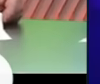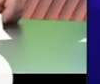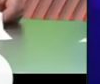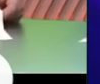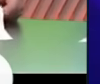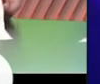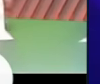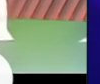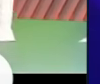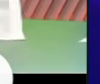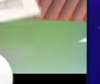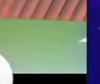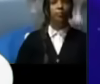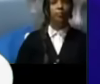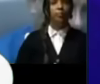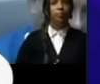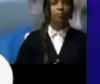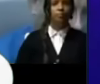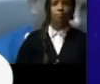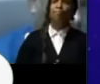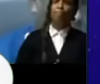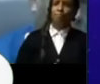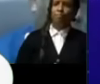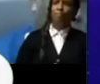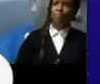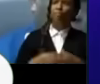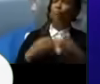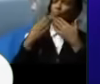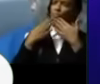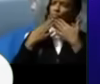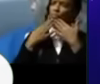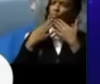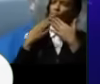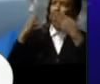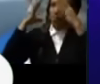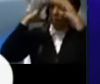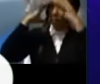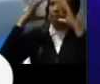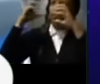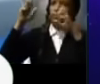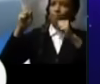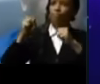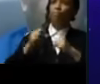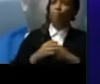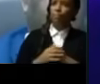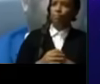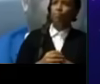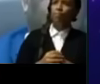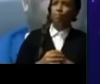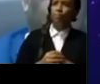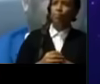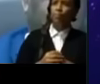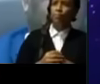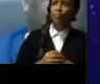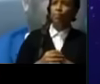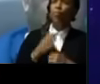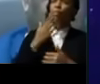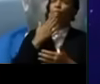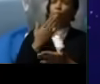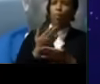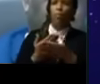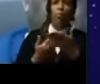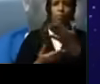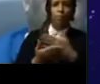des aconsejen su prá mimas Gracias Presidente buenos días presidente Alfredo Pacheco bufete